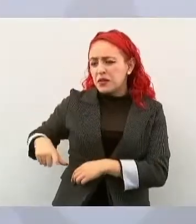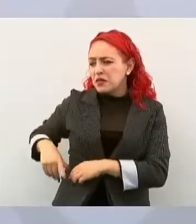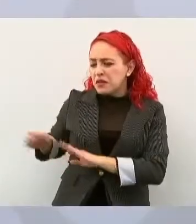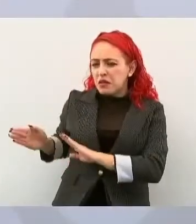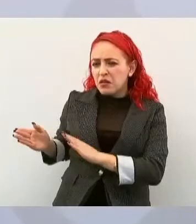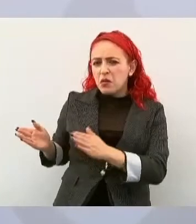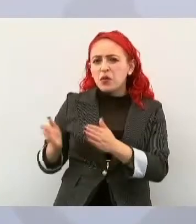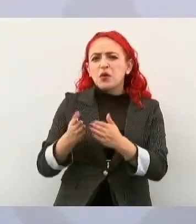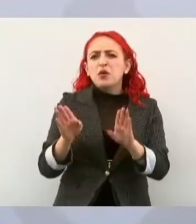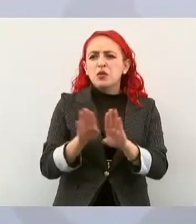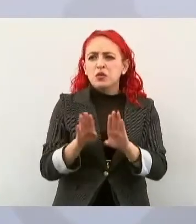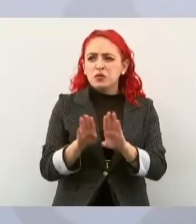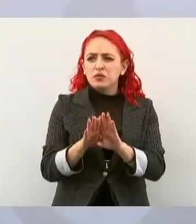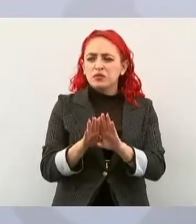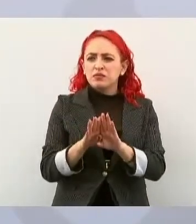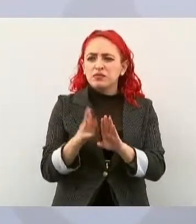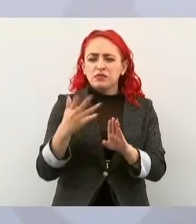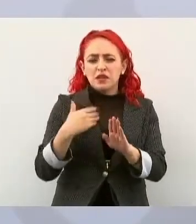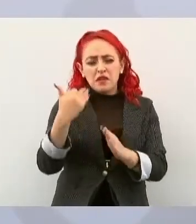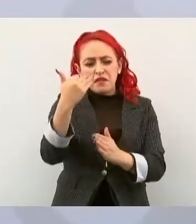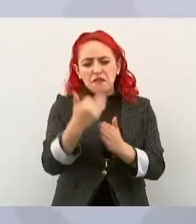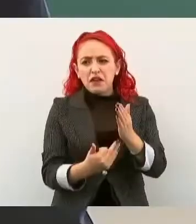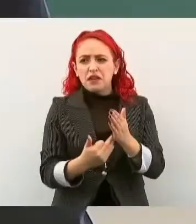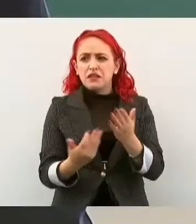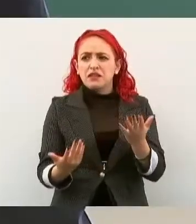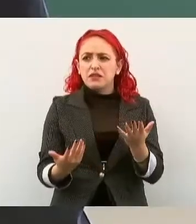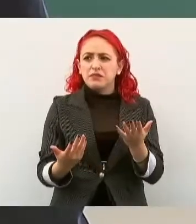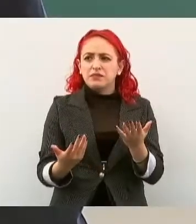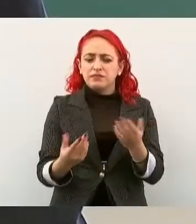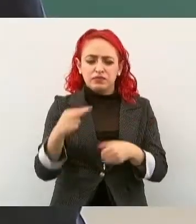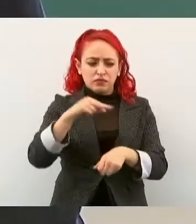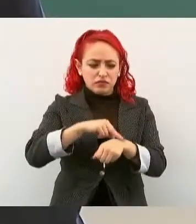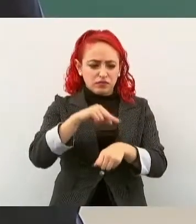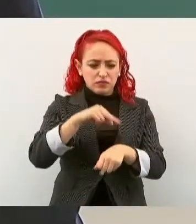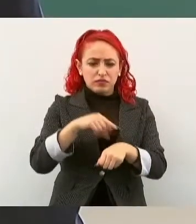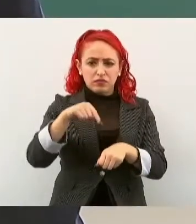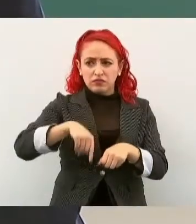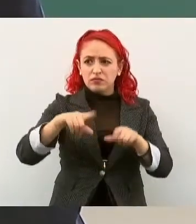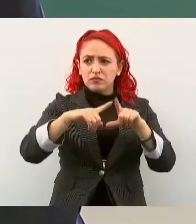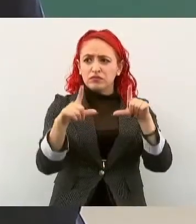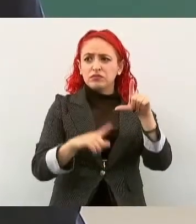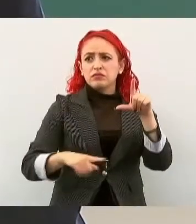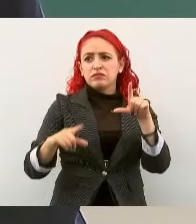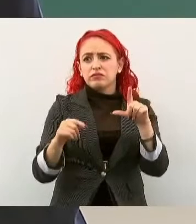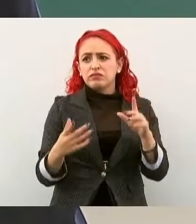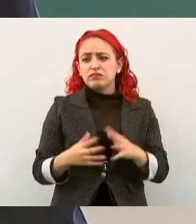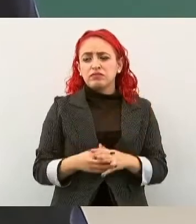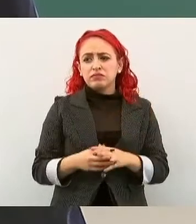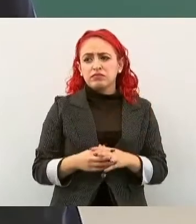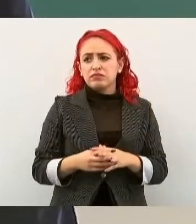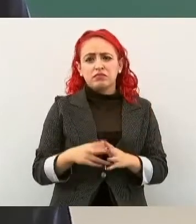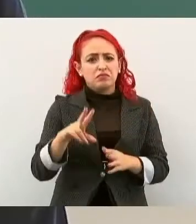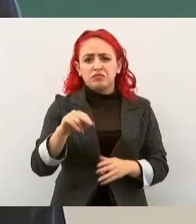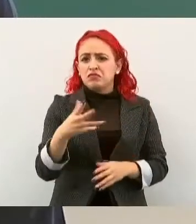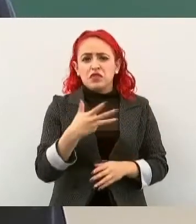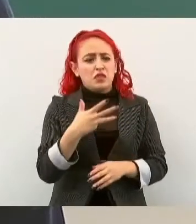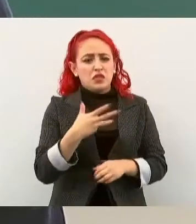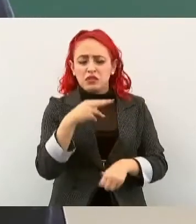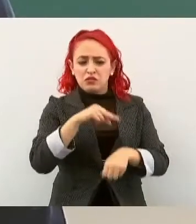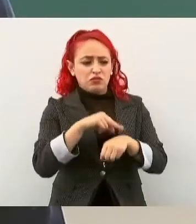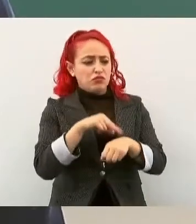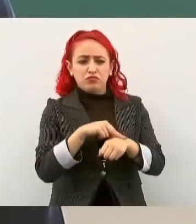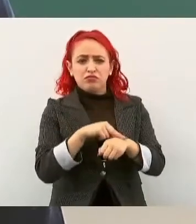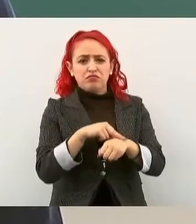que tengamos un déficit de médicos en nuestro país. Es decir, no tenemos los